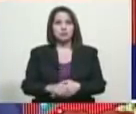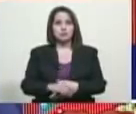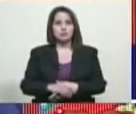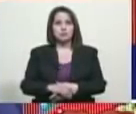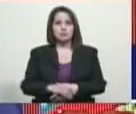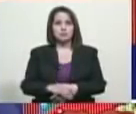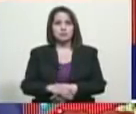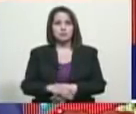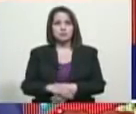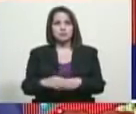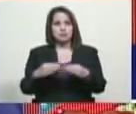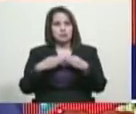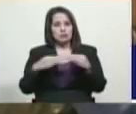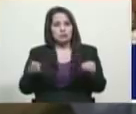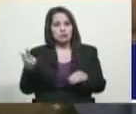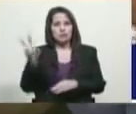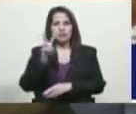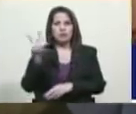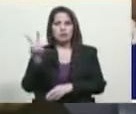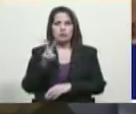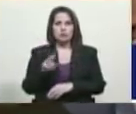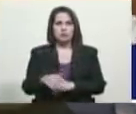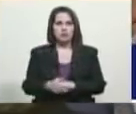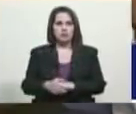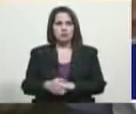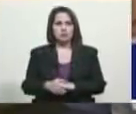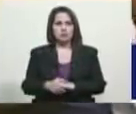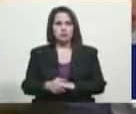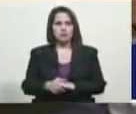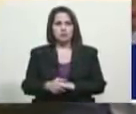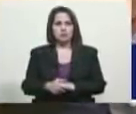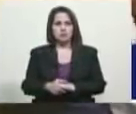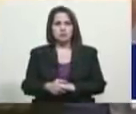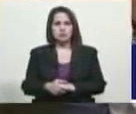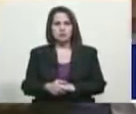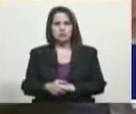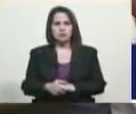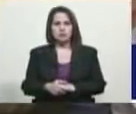Venezuela, compañeros y compañeras de la misión educativa.